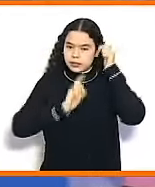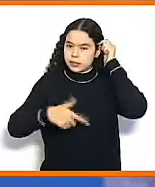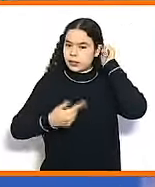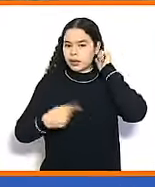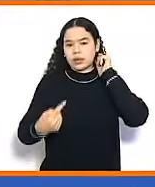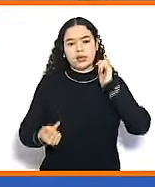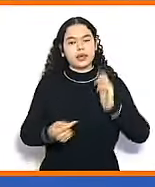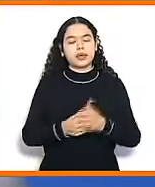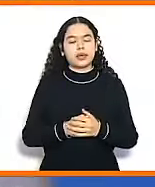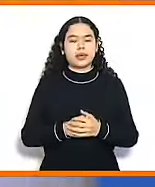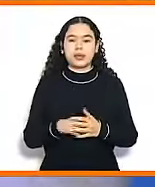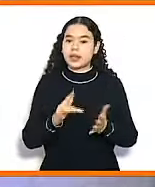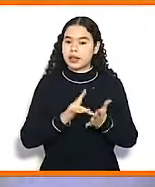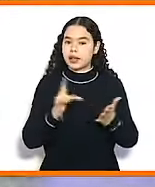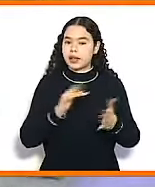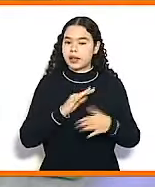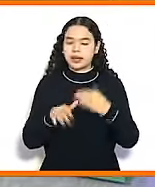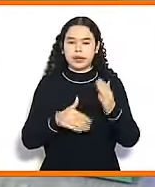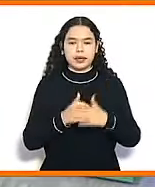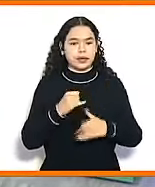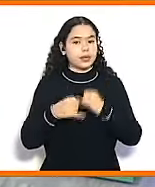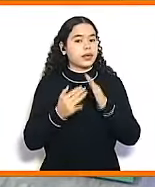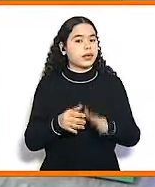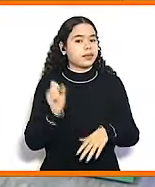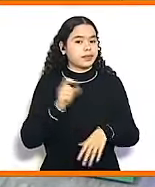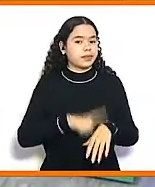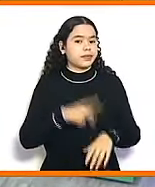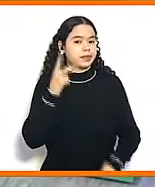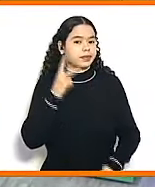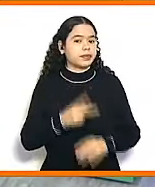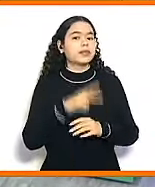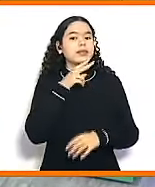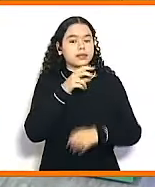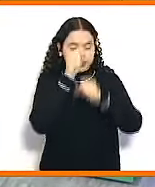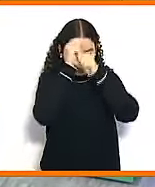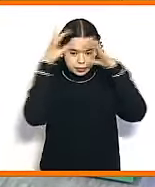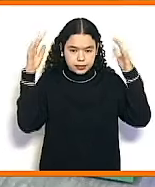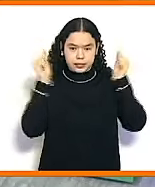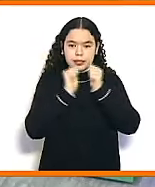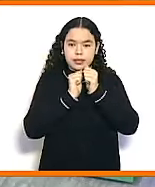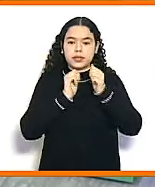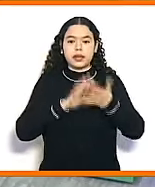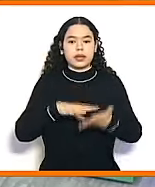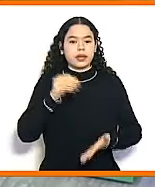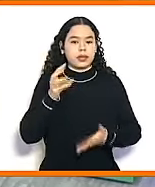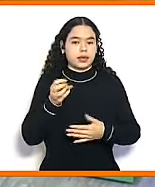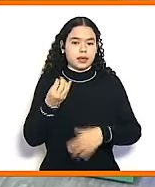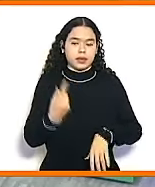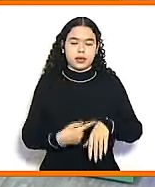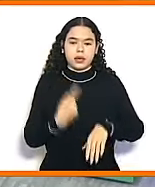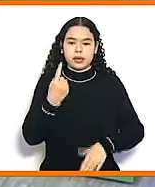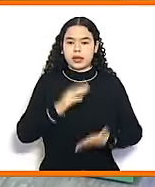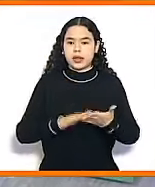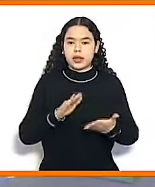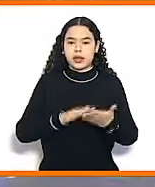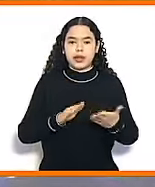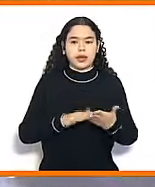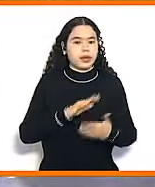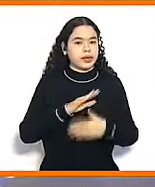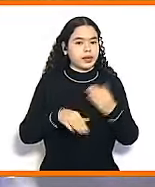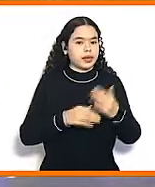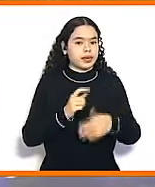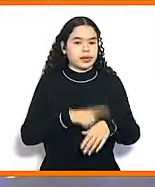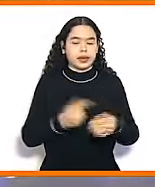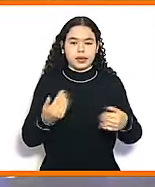junto a Marbella Gracias can jugadores Así es ha llegado el momento de hacer de tus sueños una realidad y multiplicar veces tu inversión en este momento